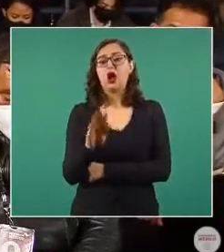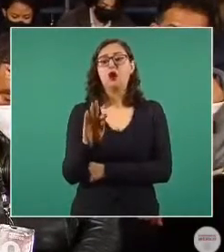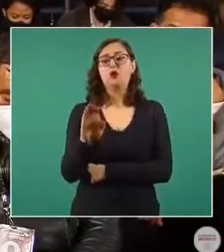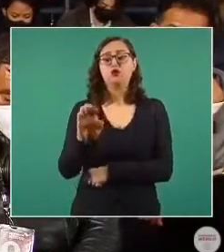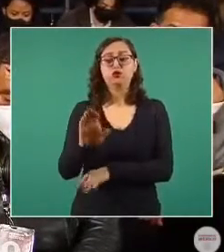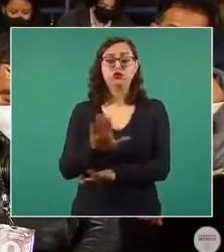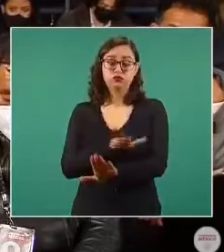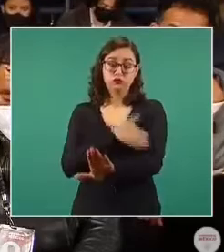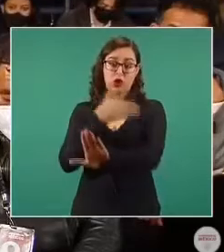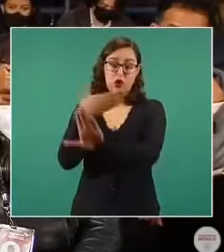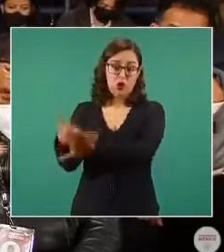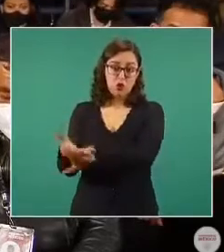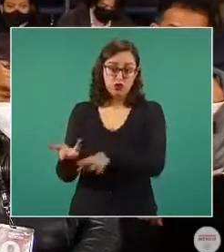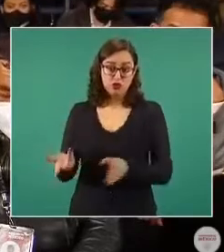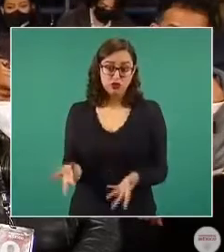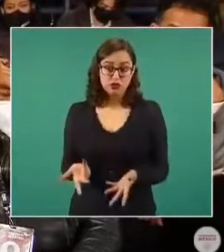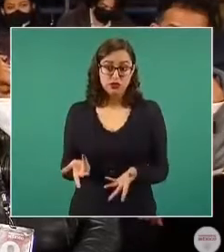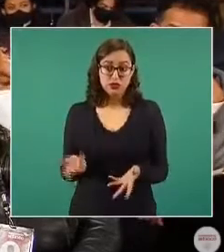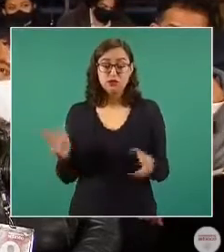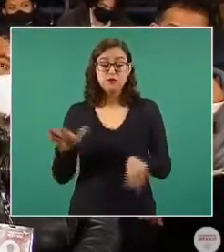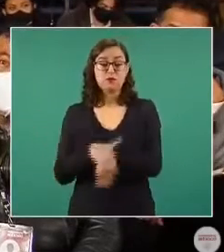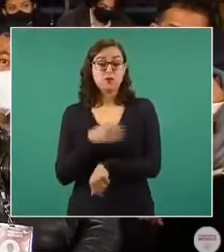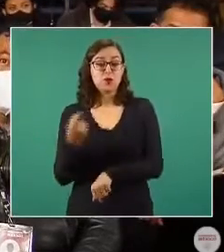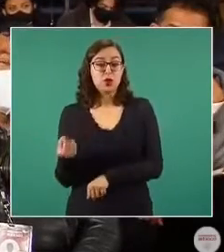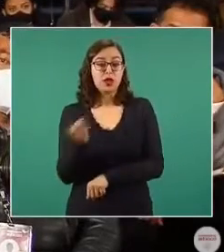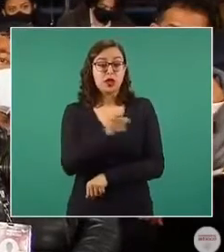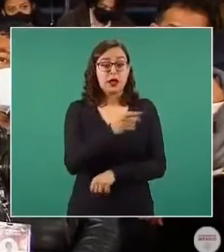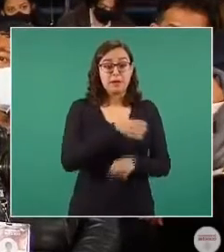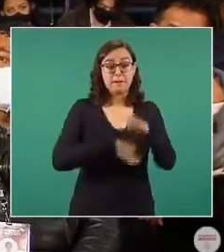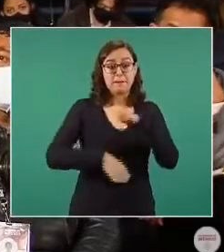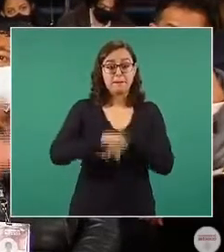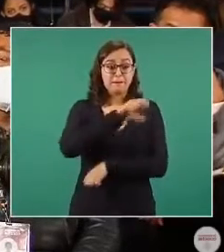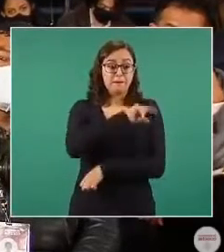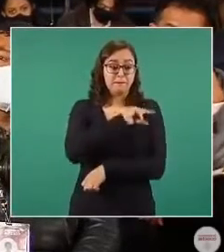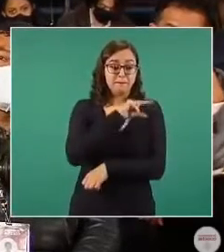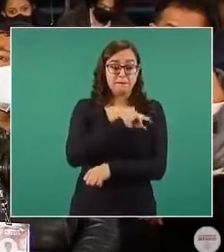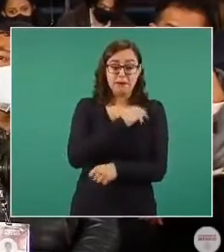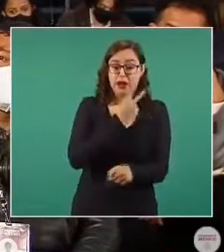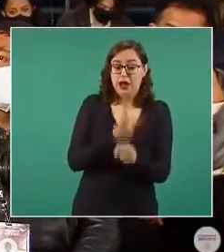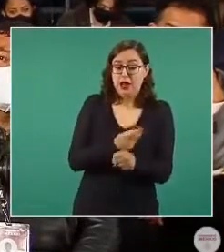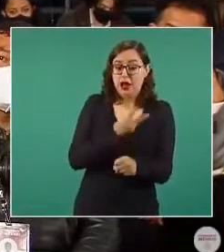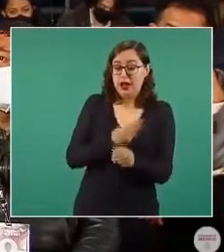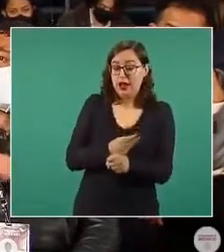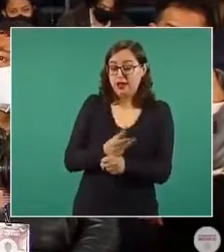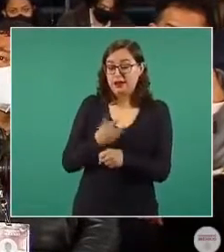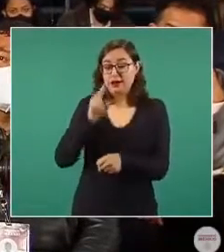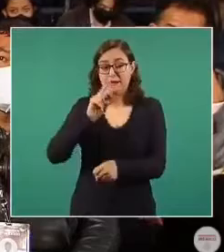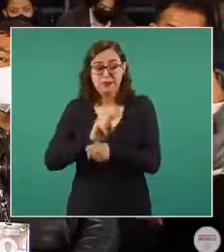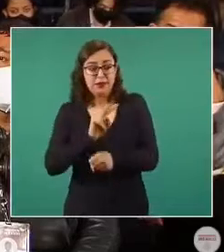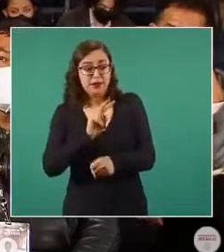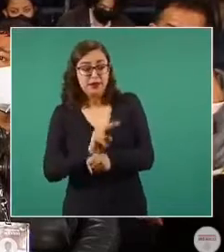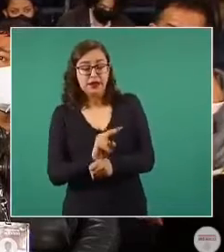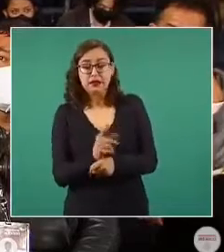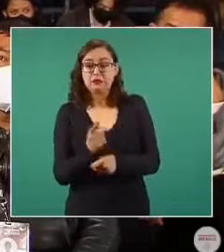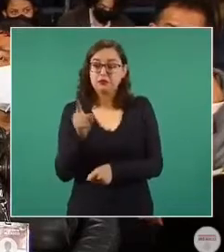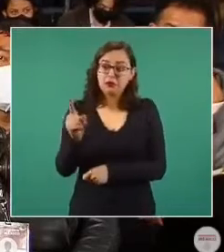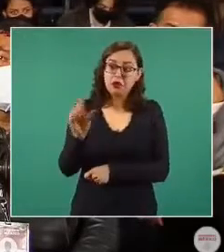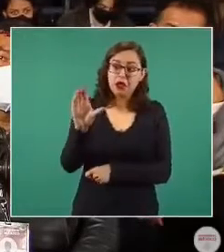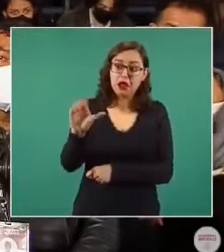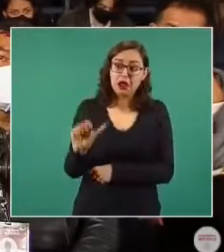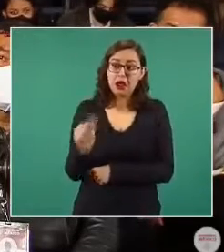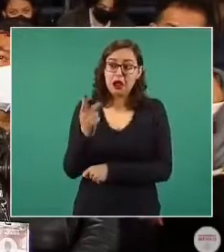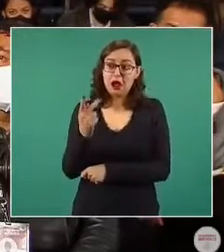si estas empresas dan este mantenimiento, pues ya a los trabajadores de Capufe pues los hacen a un